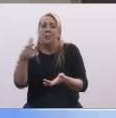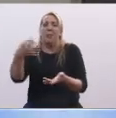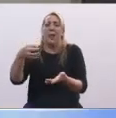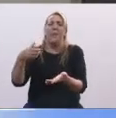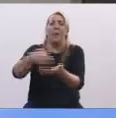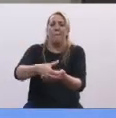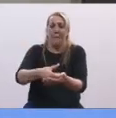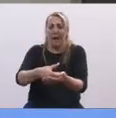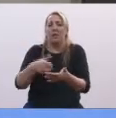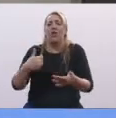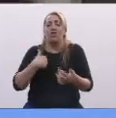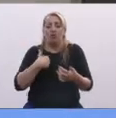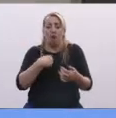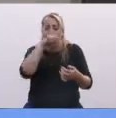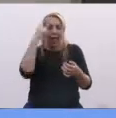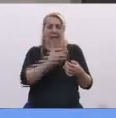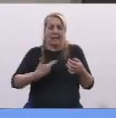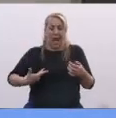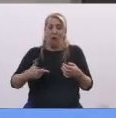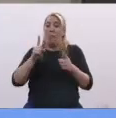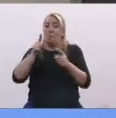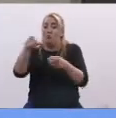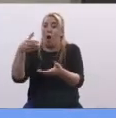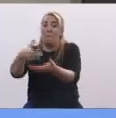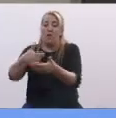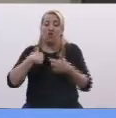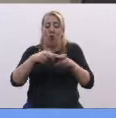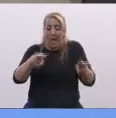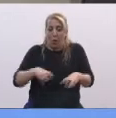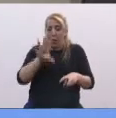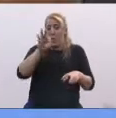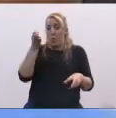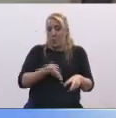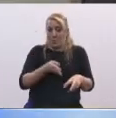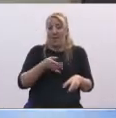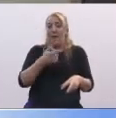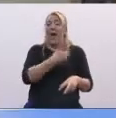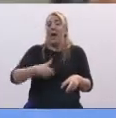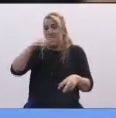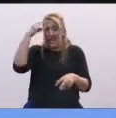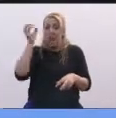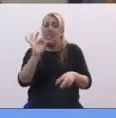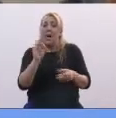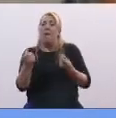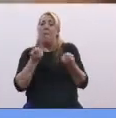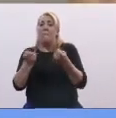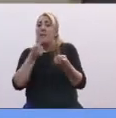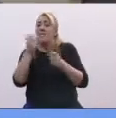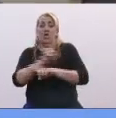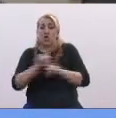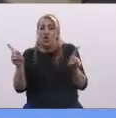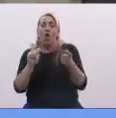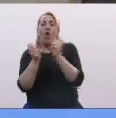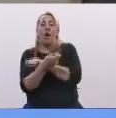que voy a recaudar el 50% de lo que tú inviertes. Y el Estado lo sé distribuir, lo sabe distribuir. Y si no lo sabe distribuir, lo cambian. Y